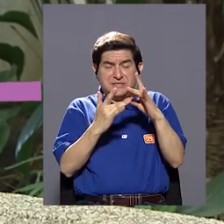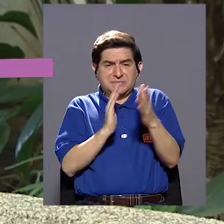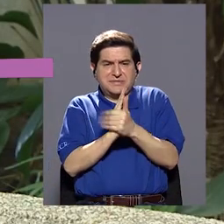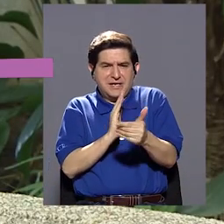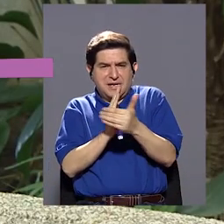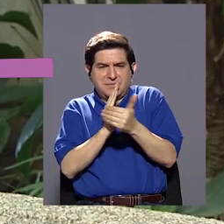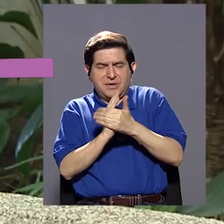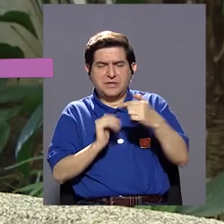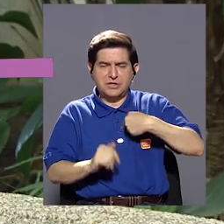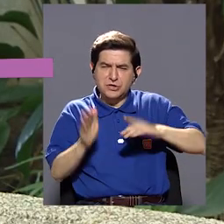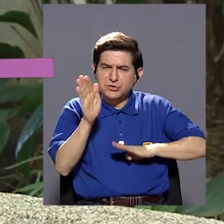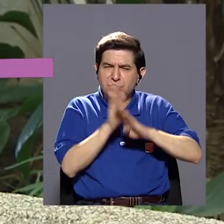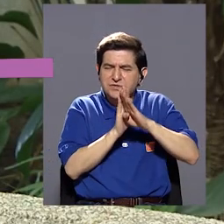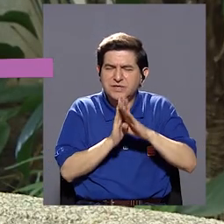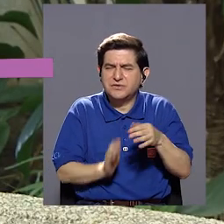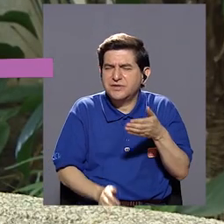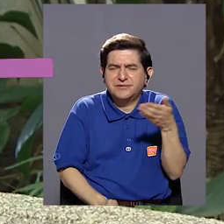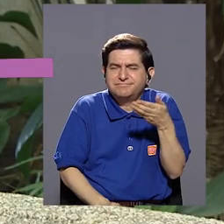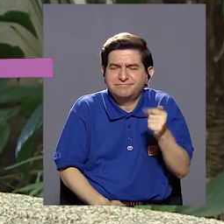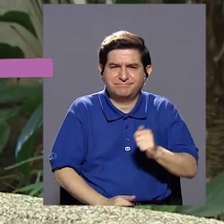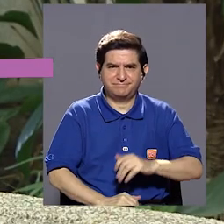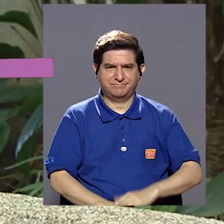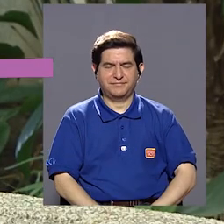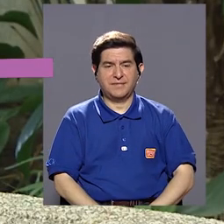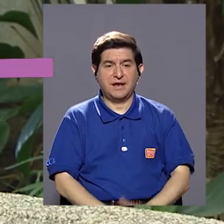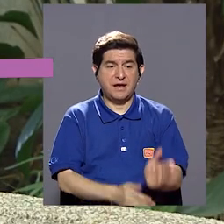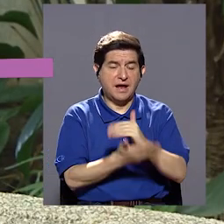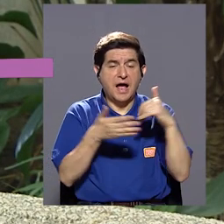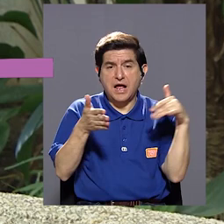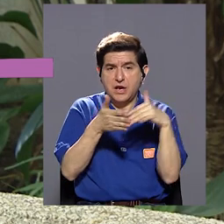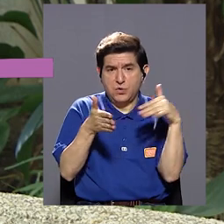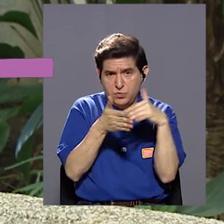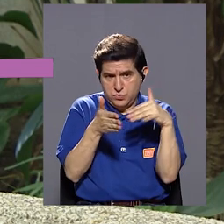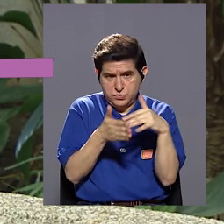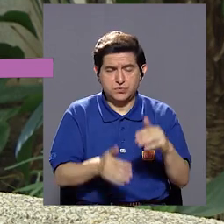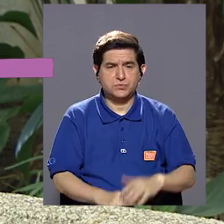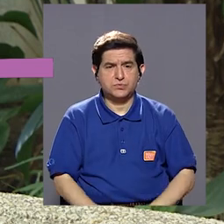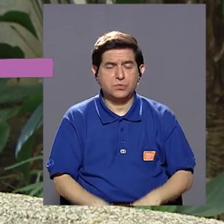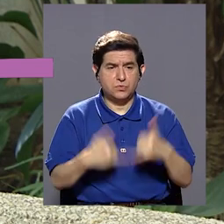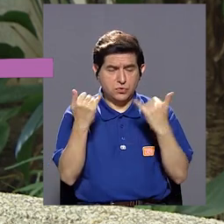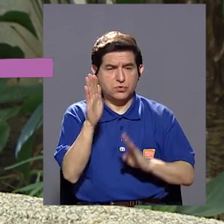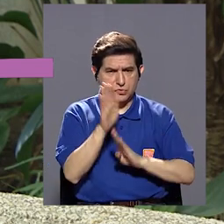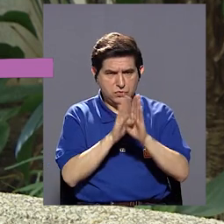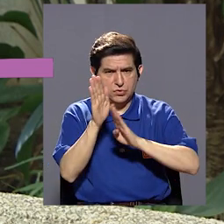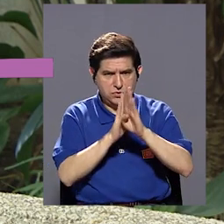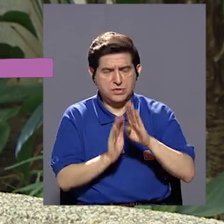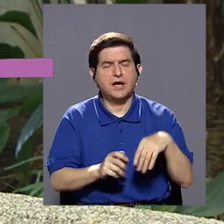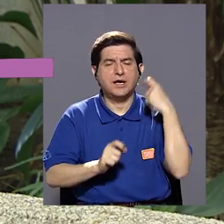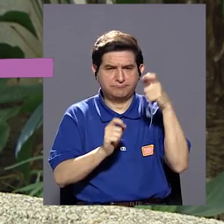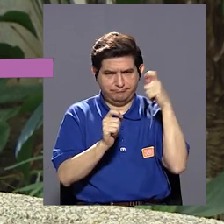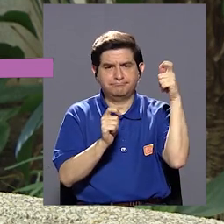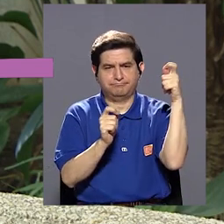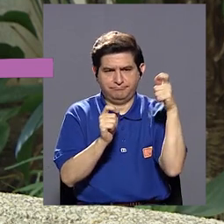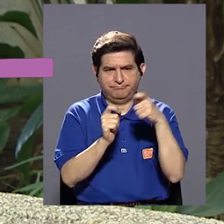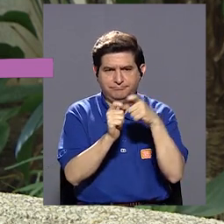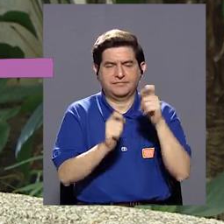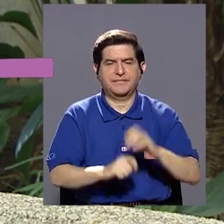esas habilidades que tengo que desarrollar? Sí, hay algunos estudios que se han desarrollado que